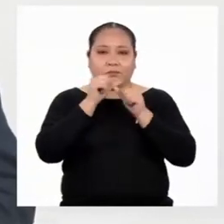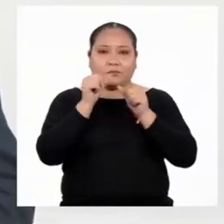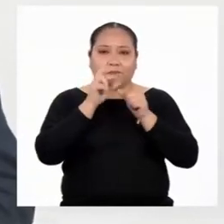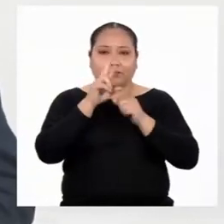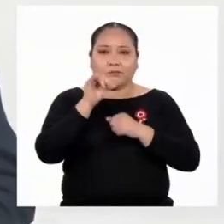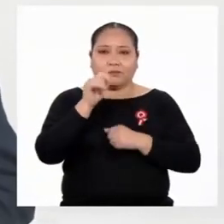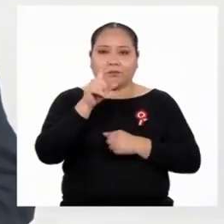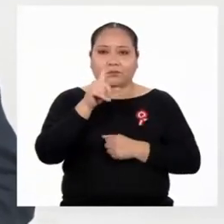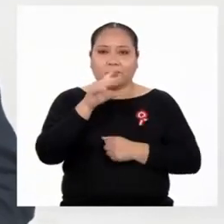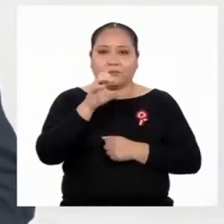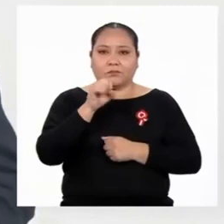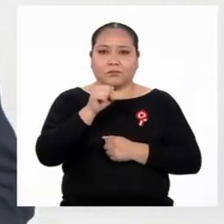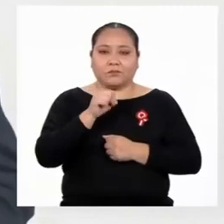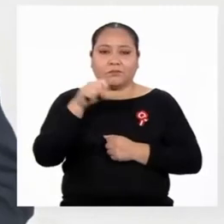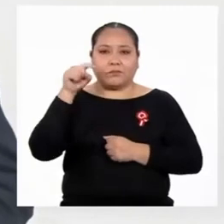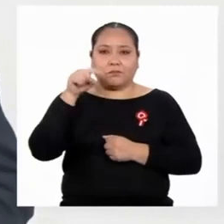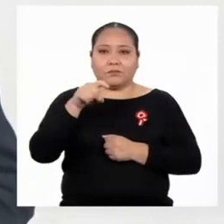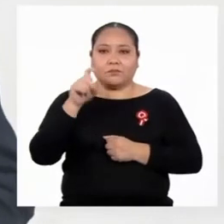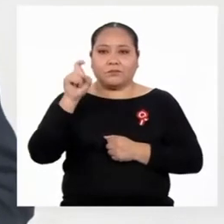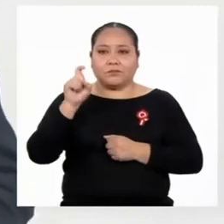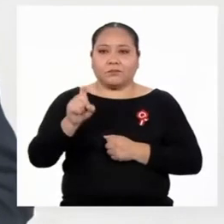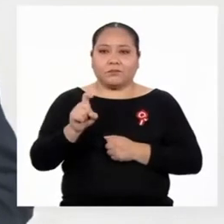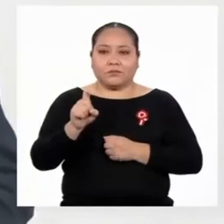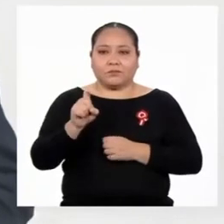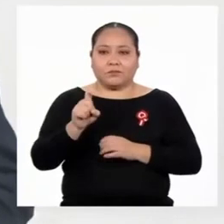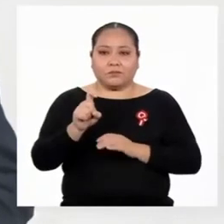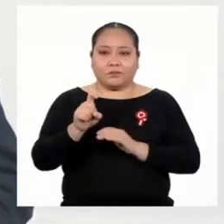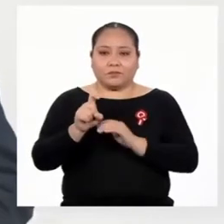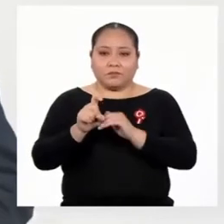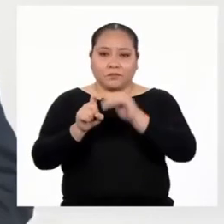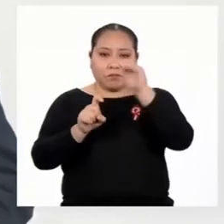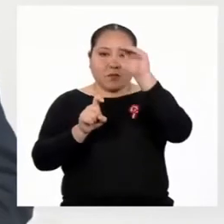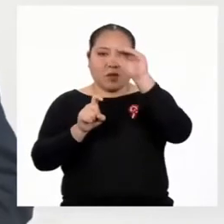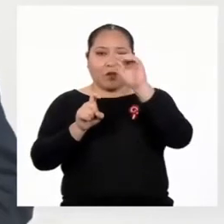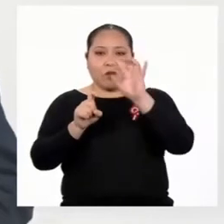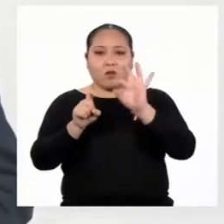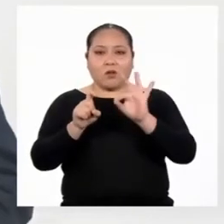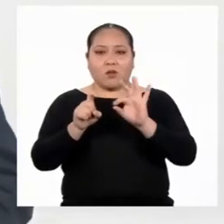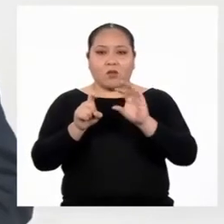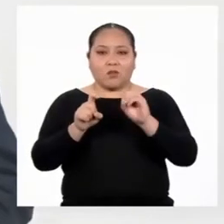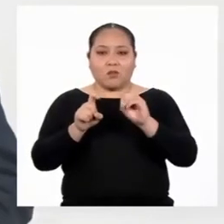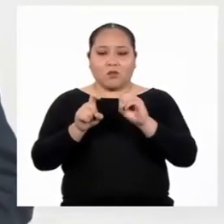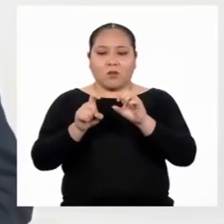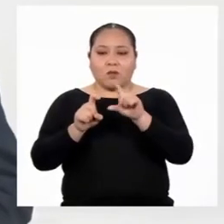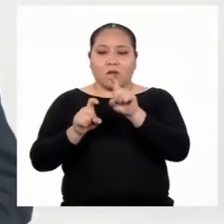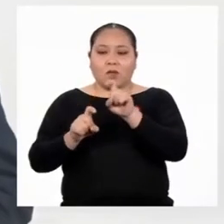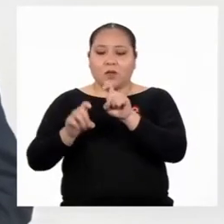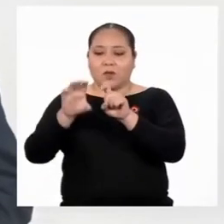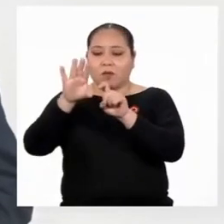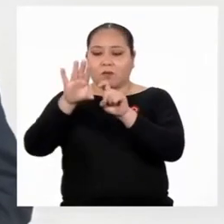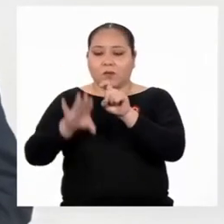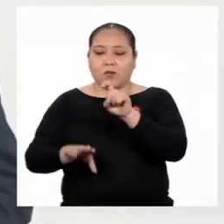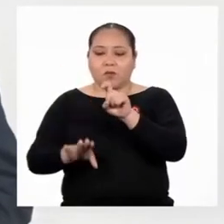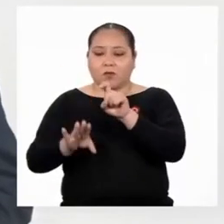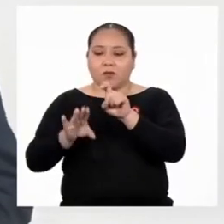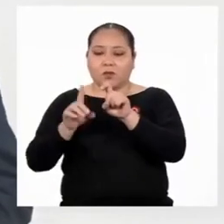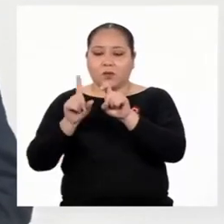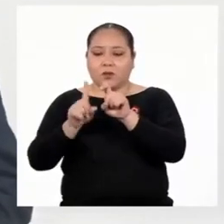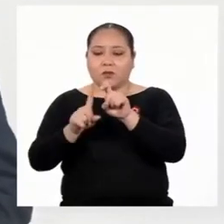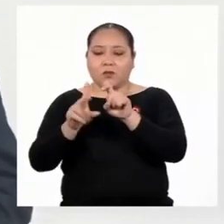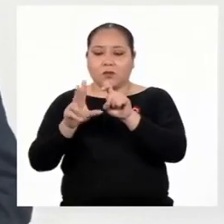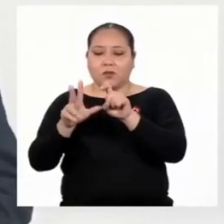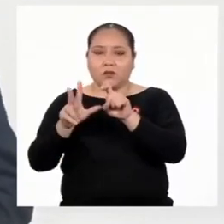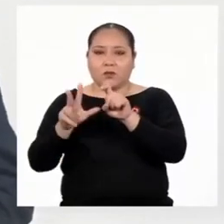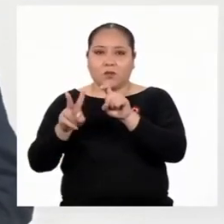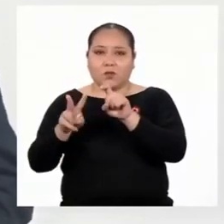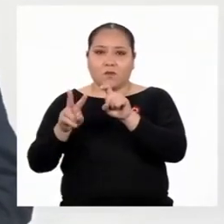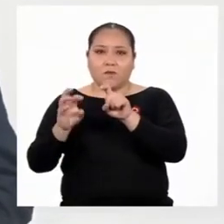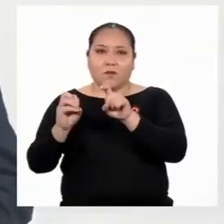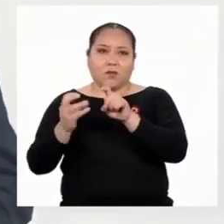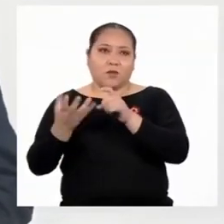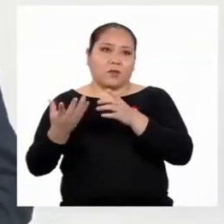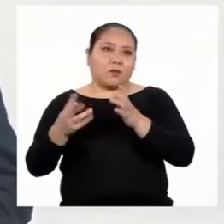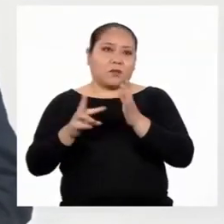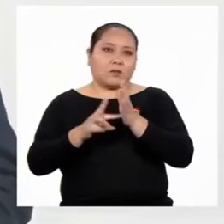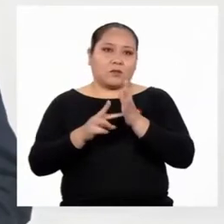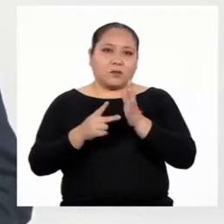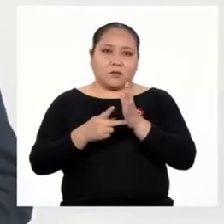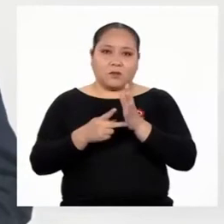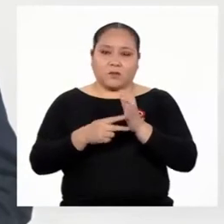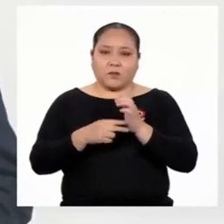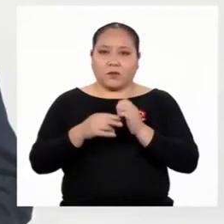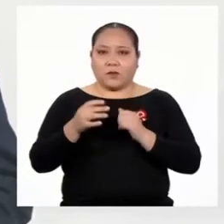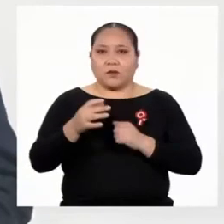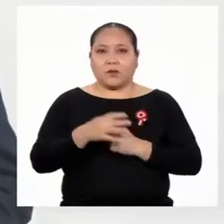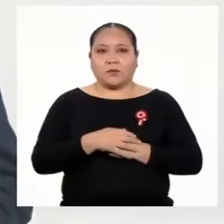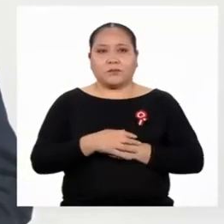números reales y x es mayor que 90 y menor que 120, es decir, todos